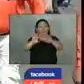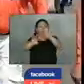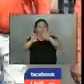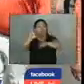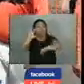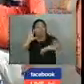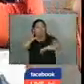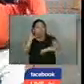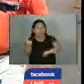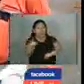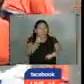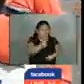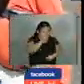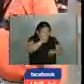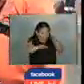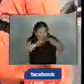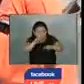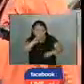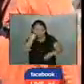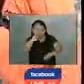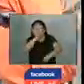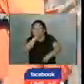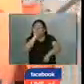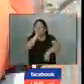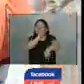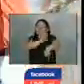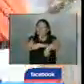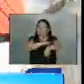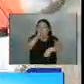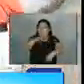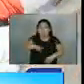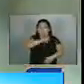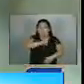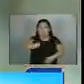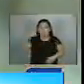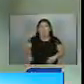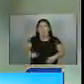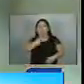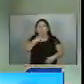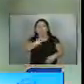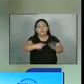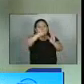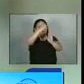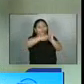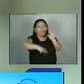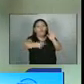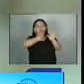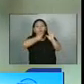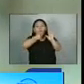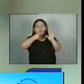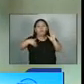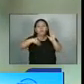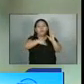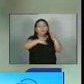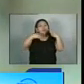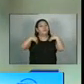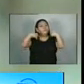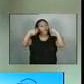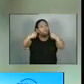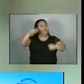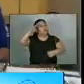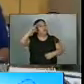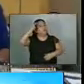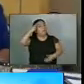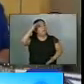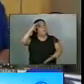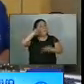1.595 casos sospechosos de dengue se reportan en el país, según el Boletín Epidemiológico del Ministerio de Salud, lo que representa